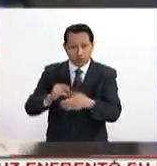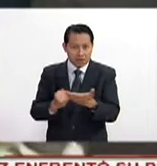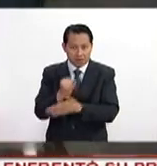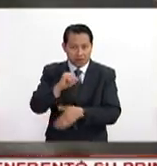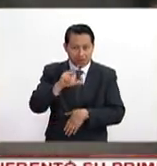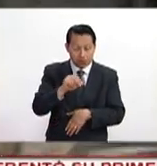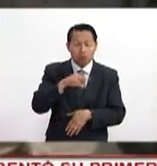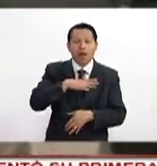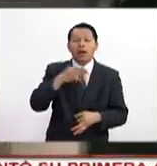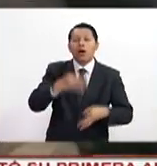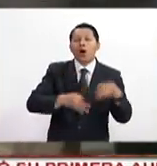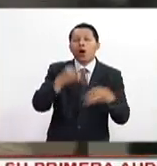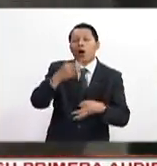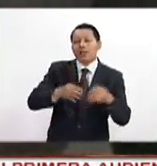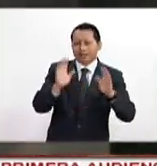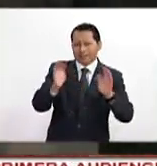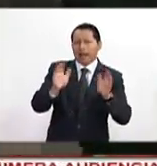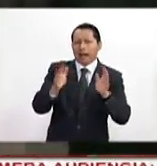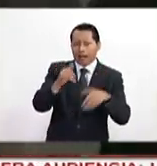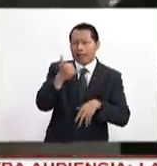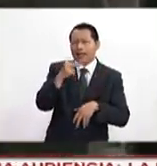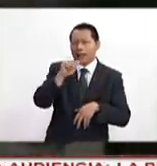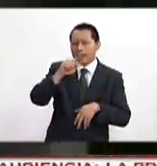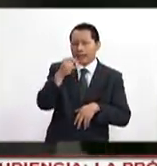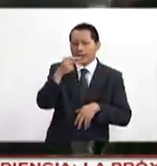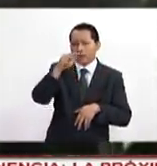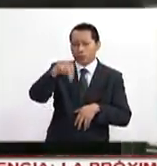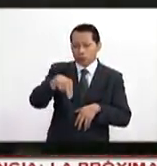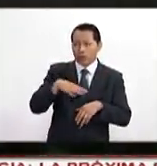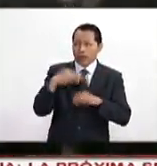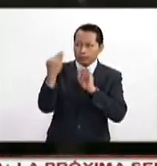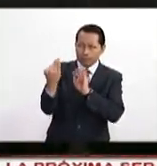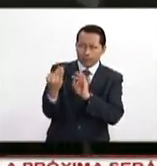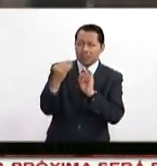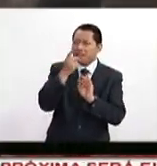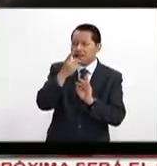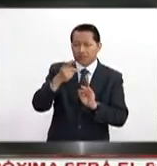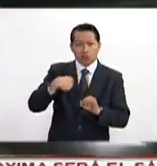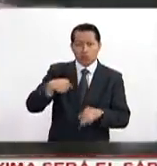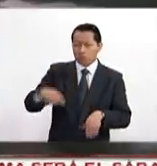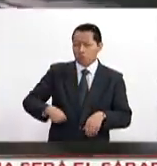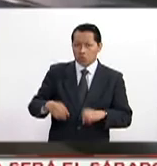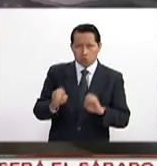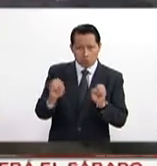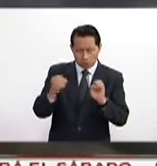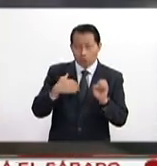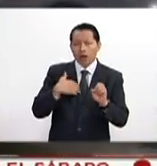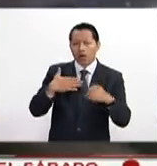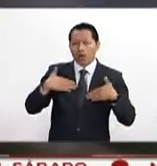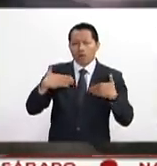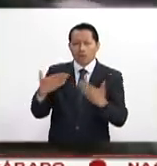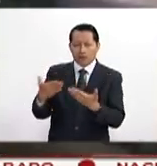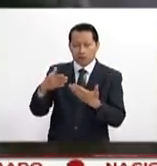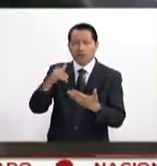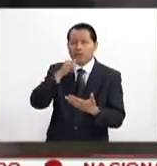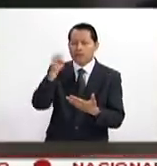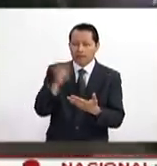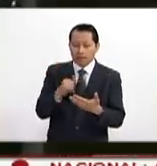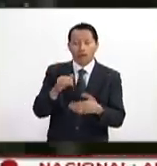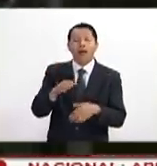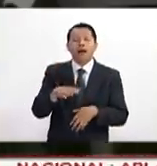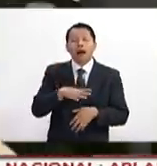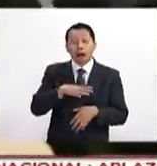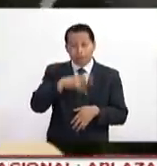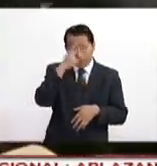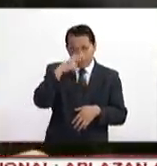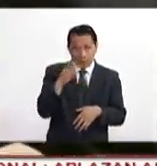comparecer en la corte, Yarrington reafirmó que es inocente y que confía en la justicia italiana. Las autoridades mexicanas lo solicitan por los delitos